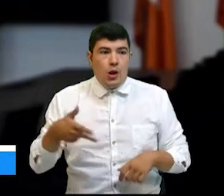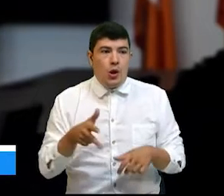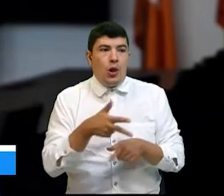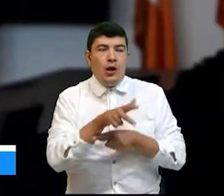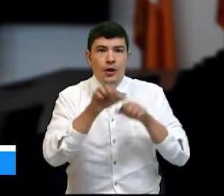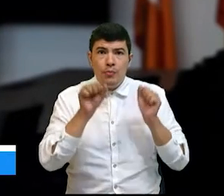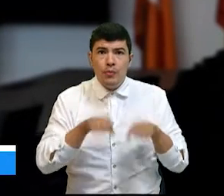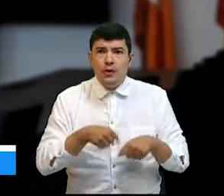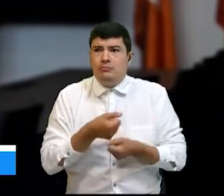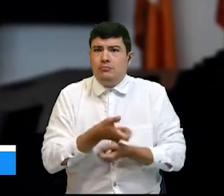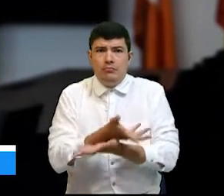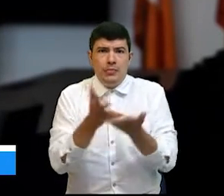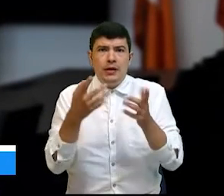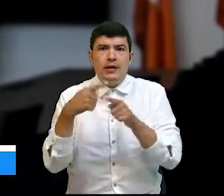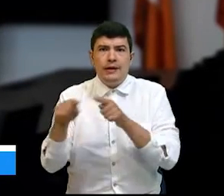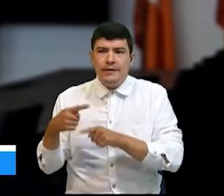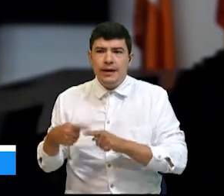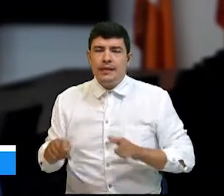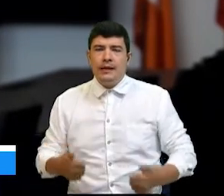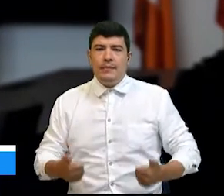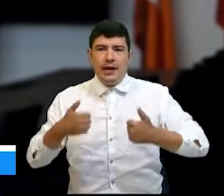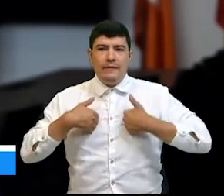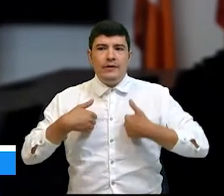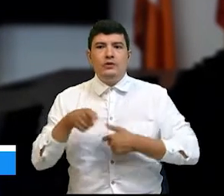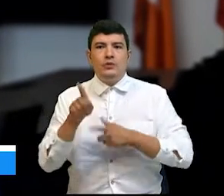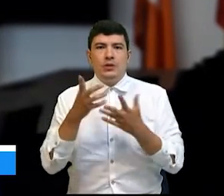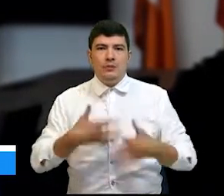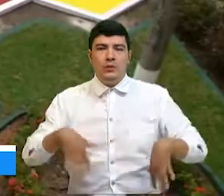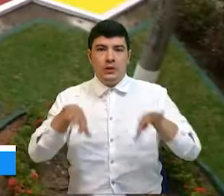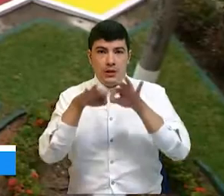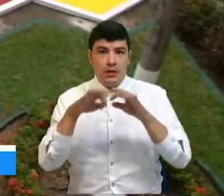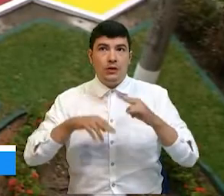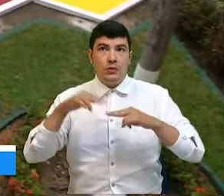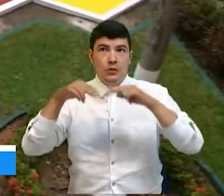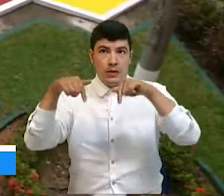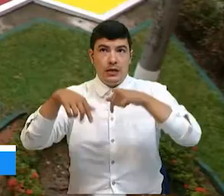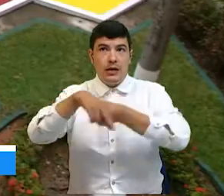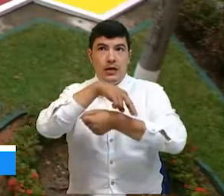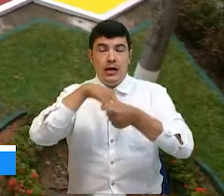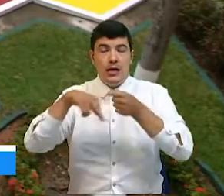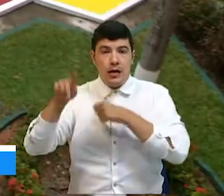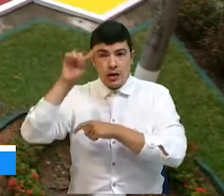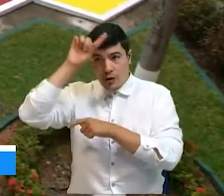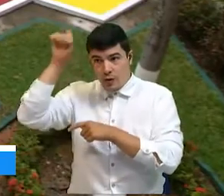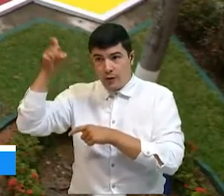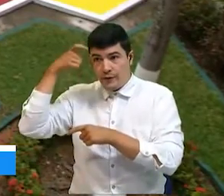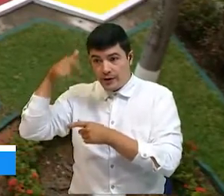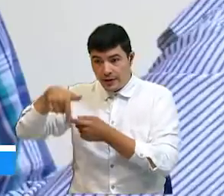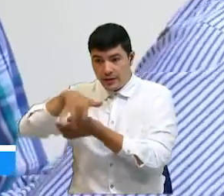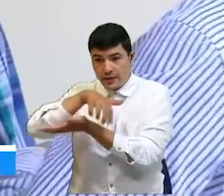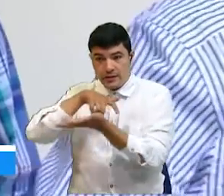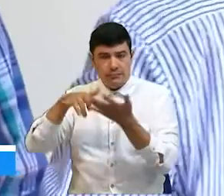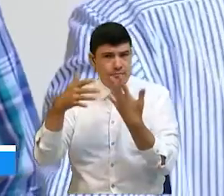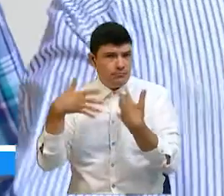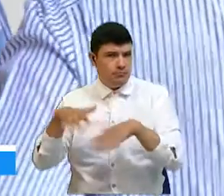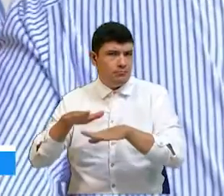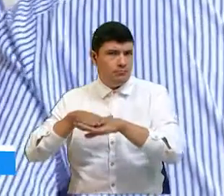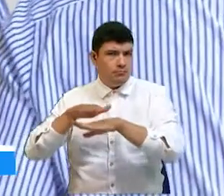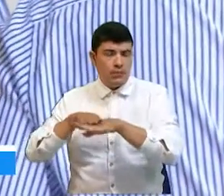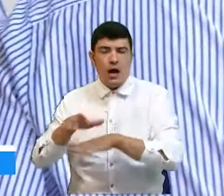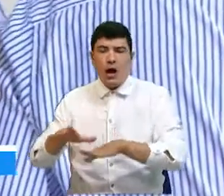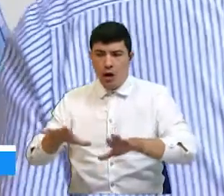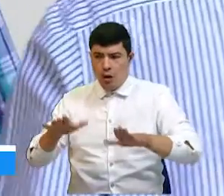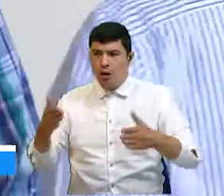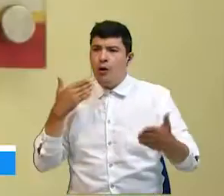y puedan generar toda una serie de beneficios que traerá esta importante obra para la región por su parte la gobernación de santander indicó que están confiados